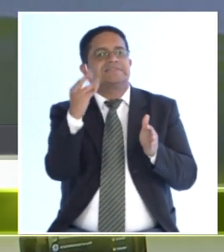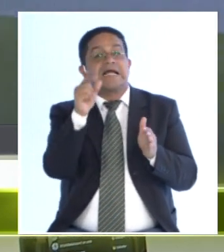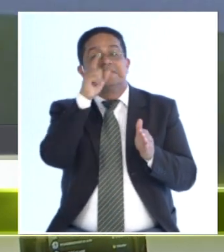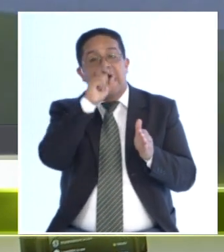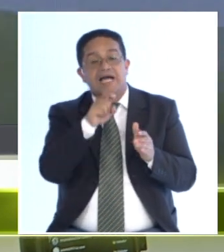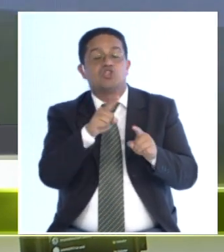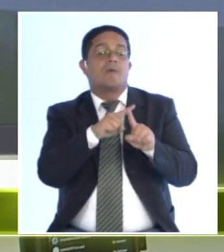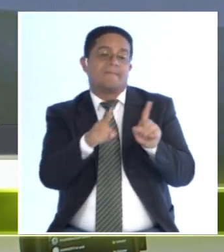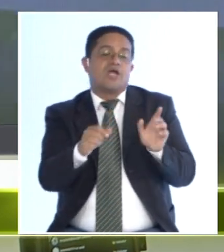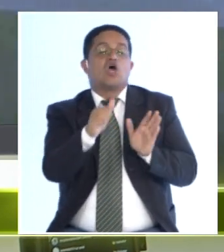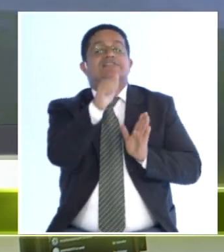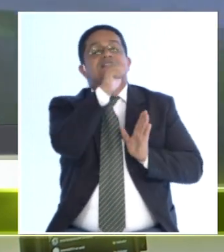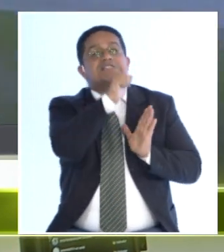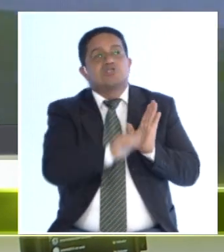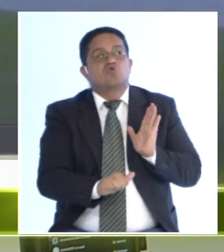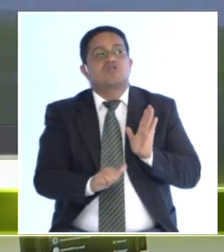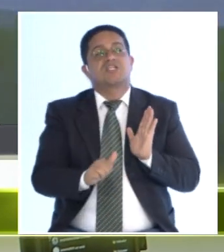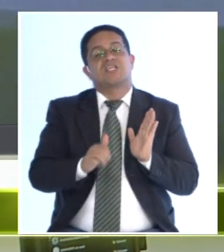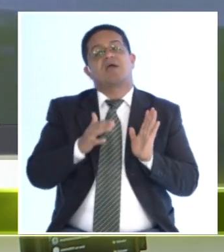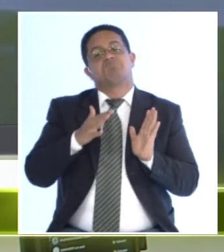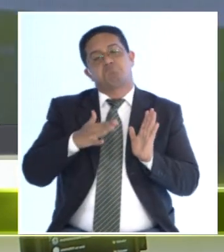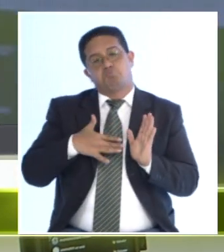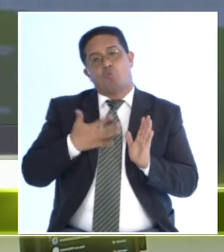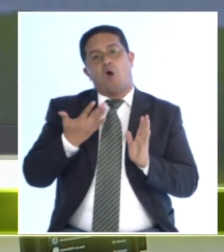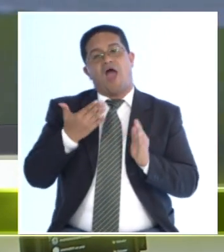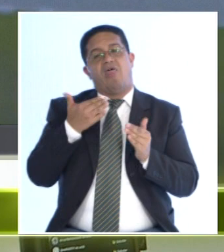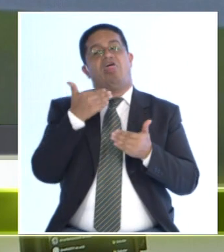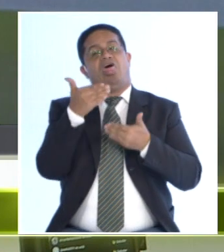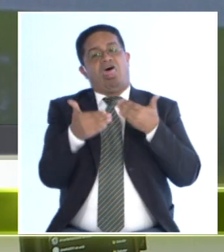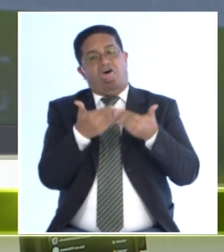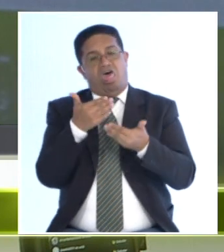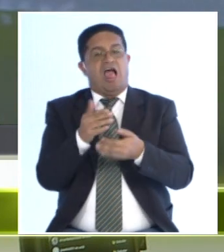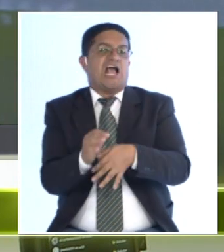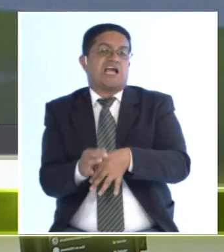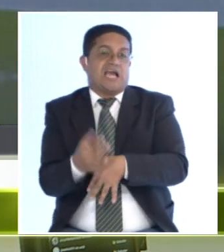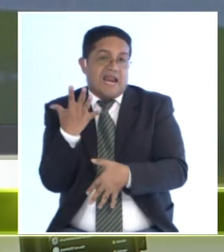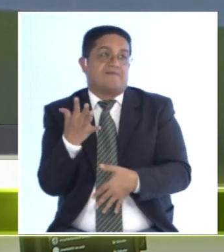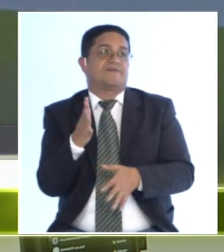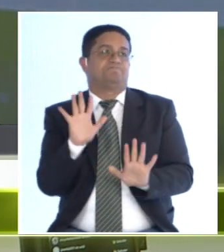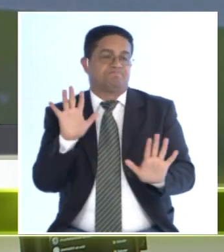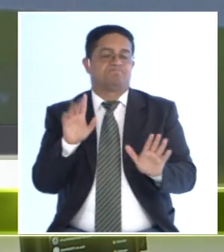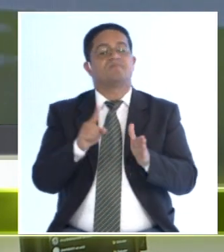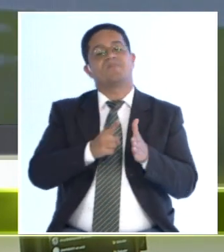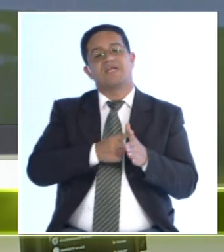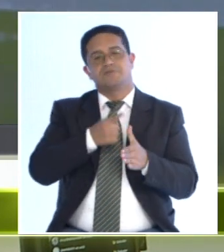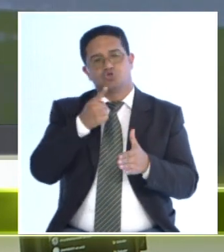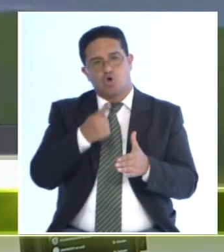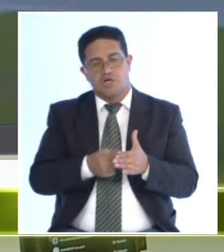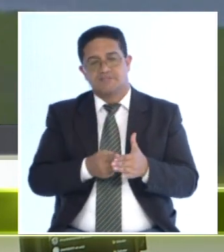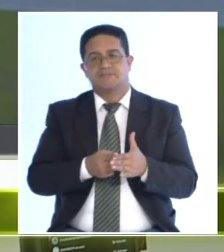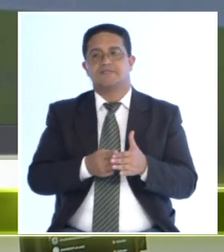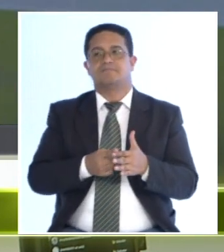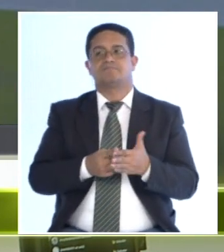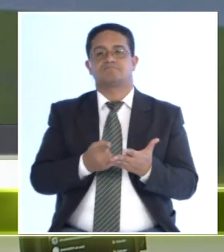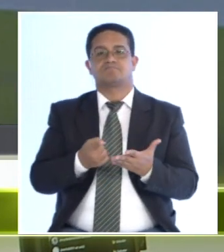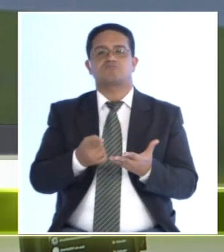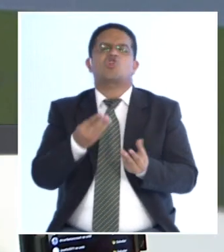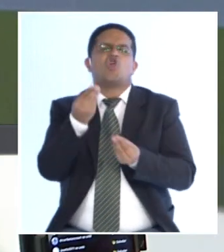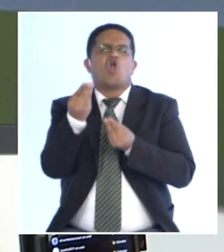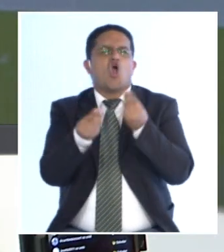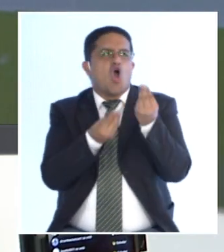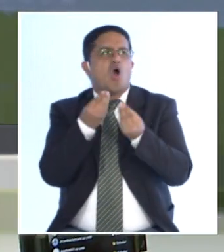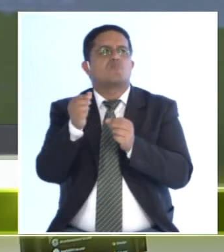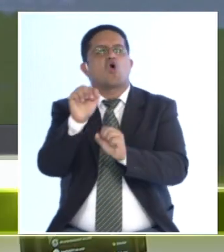posibles complicaciones y efectos adversos. Entonces, para desestimar o para hacer incidir menos este tipo